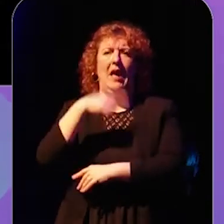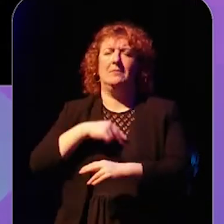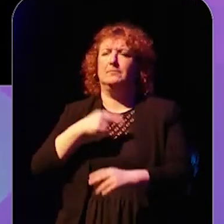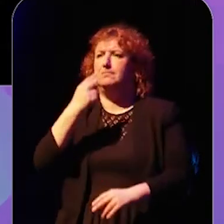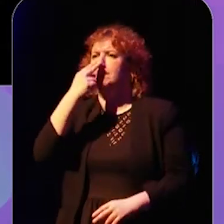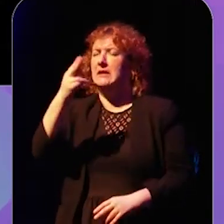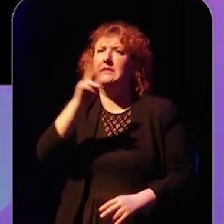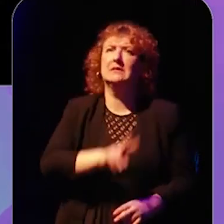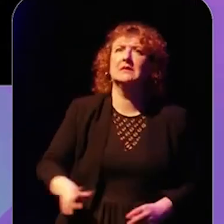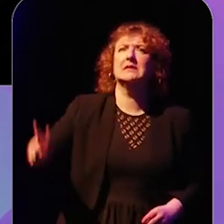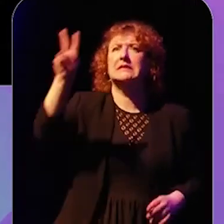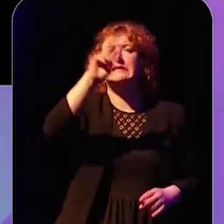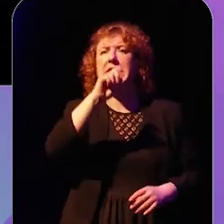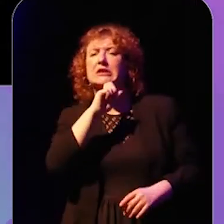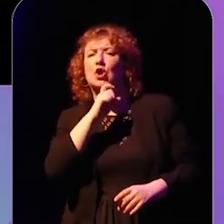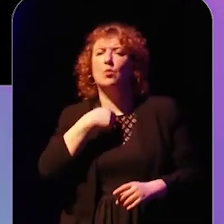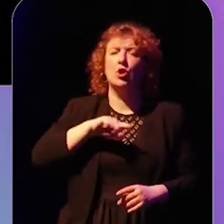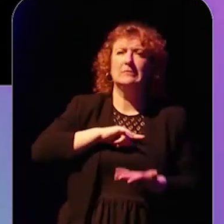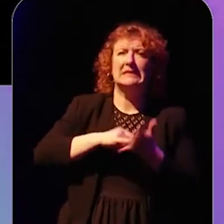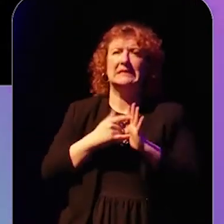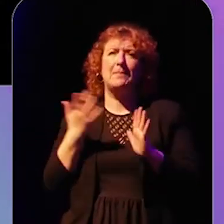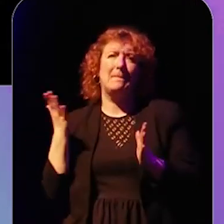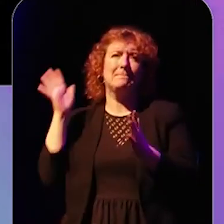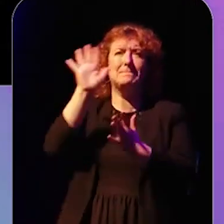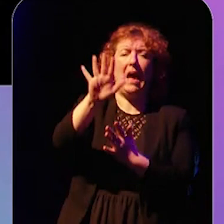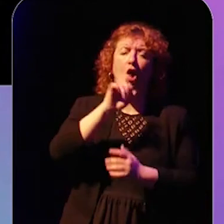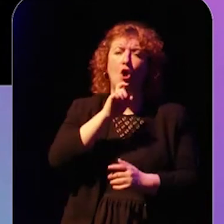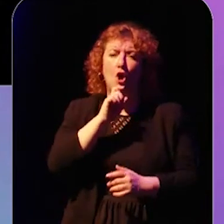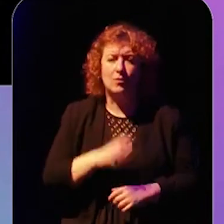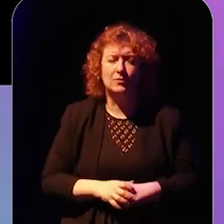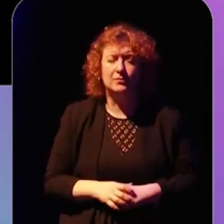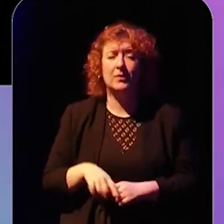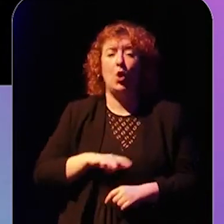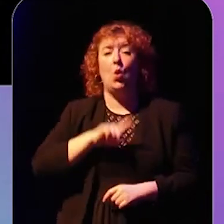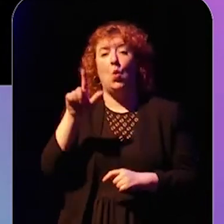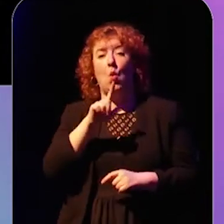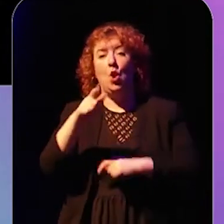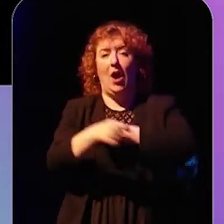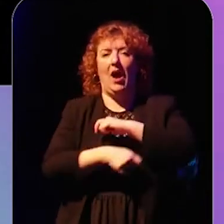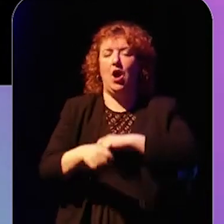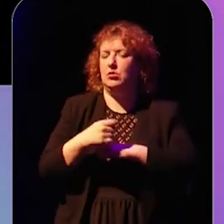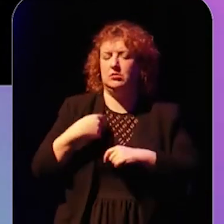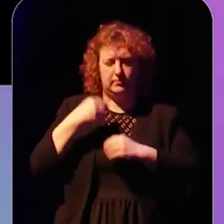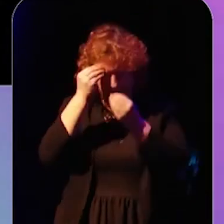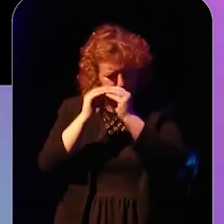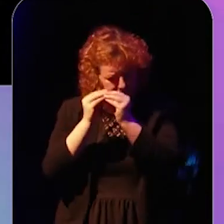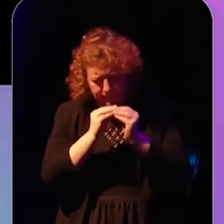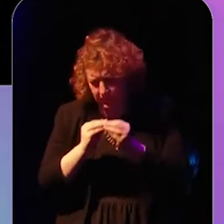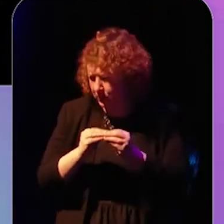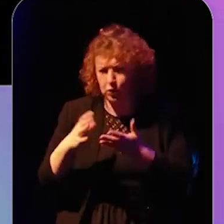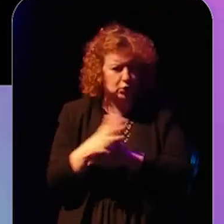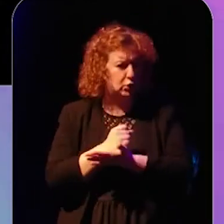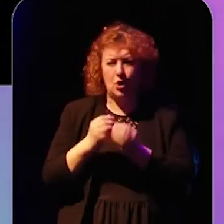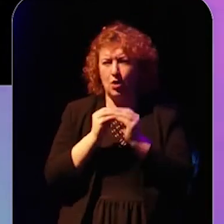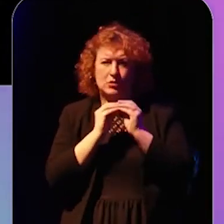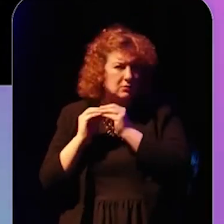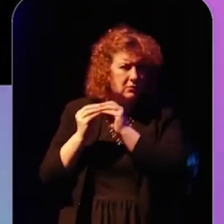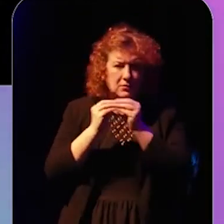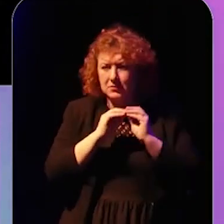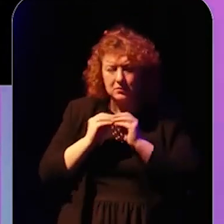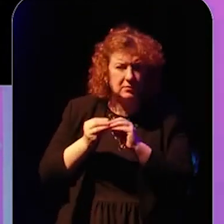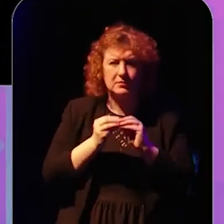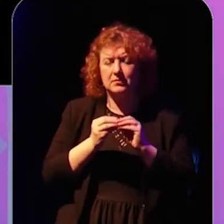edificio y a ver cómo podíamos implantar nuestro sistema. Durante los meses de julio y agosto diseñamos todo lo que se iba